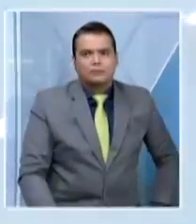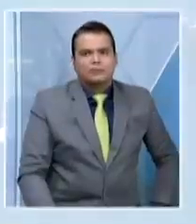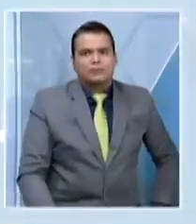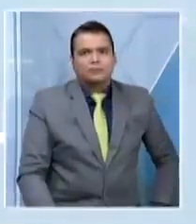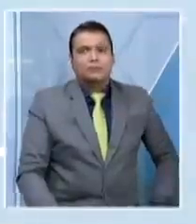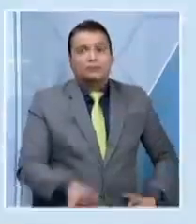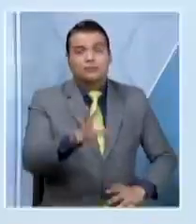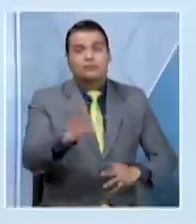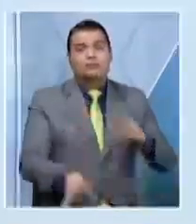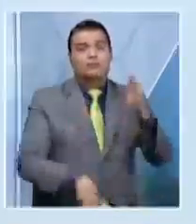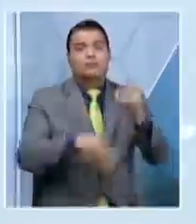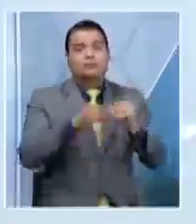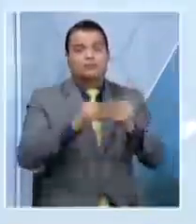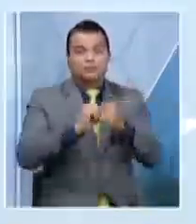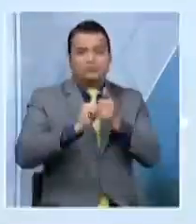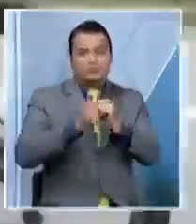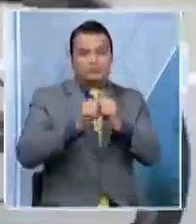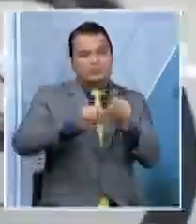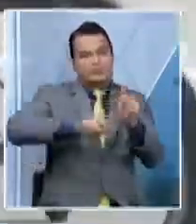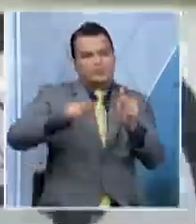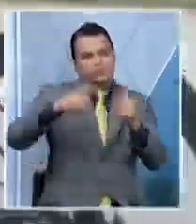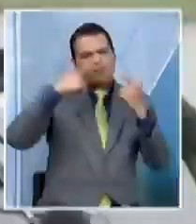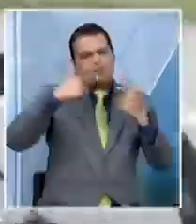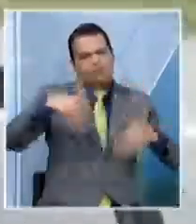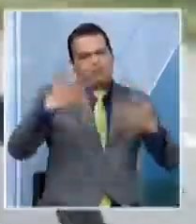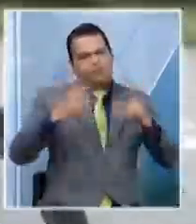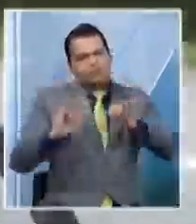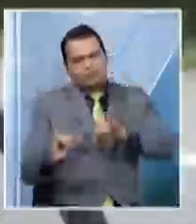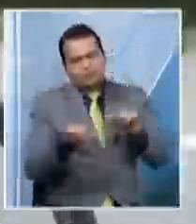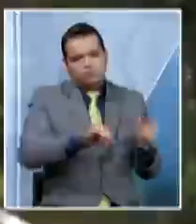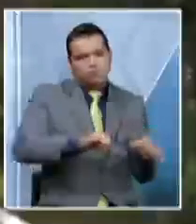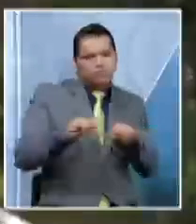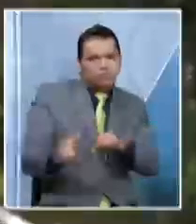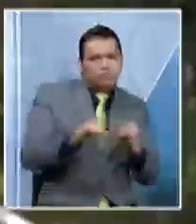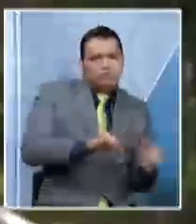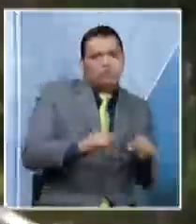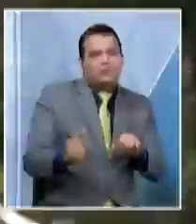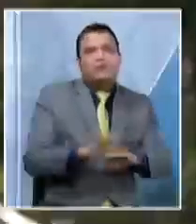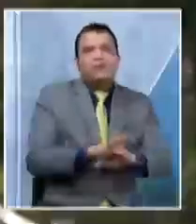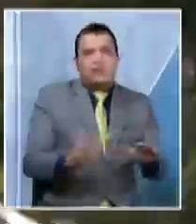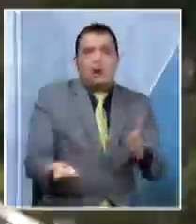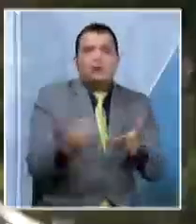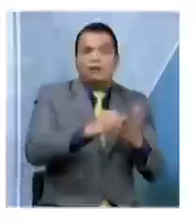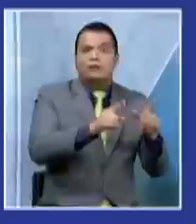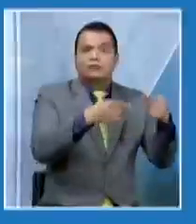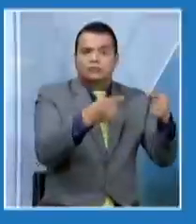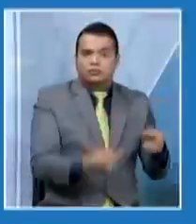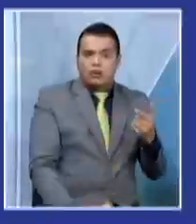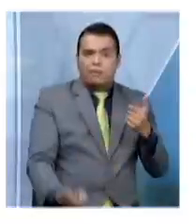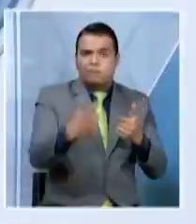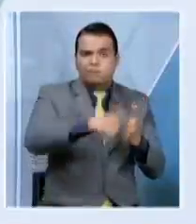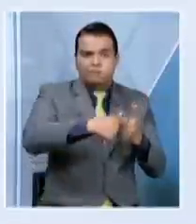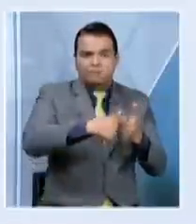Y en deportes, las figuras del ciclismo nacional regresan a las competencias internacionales.